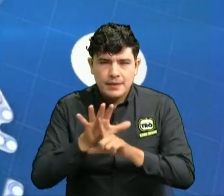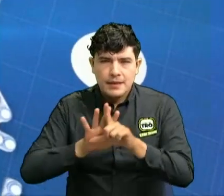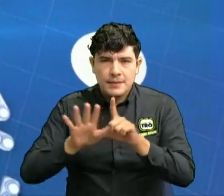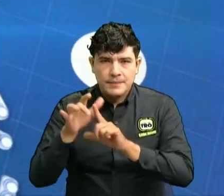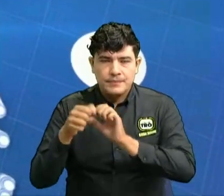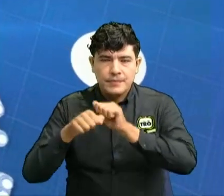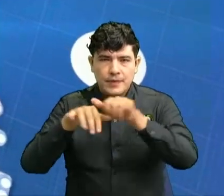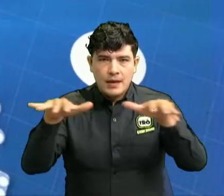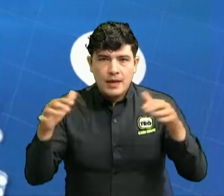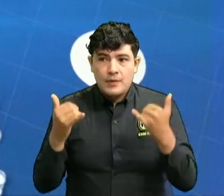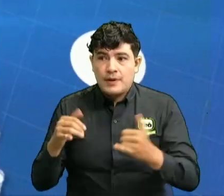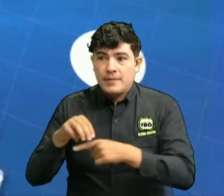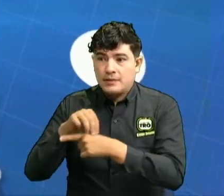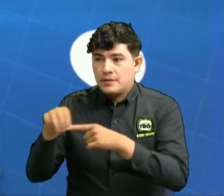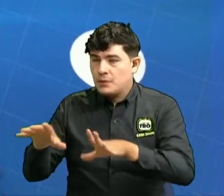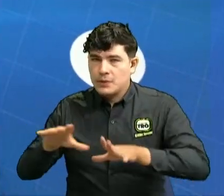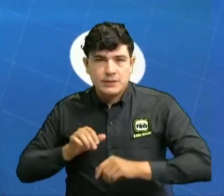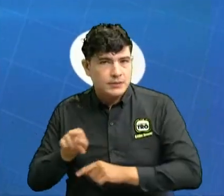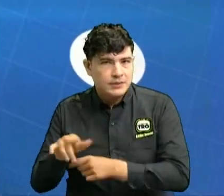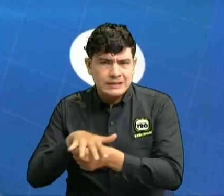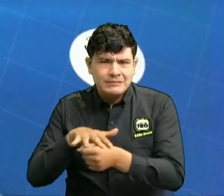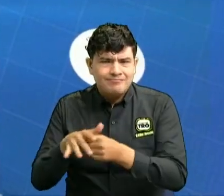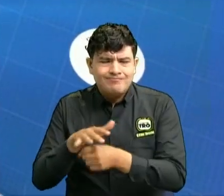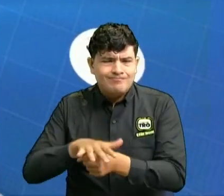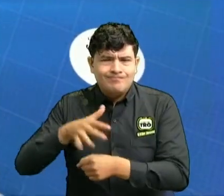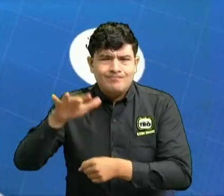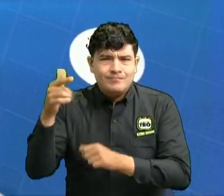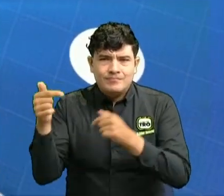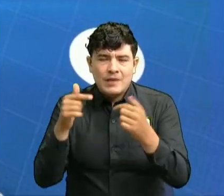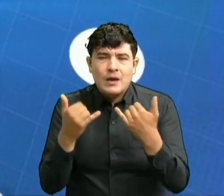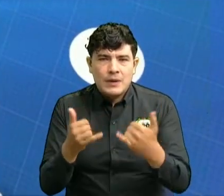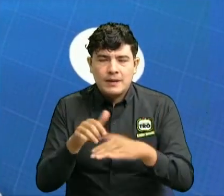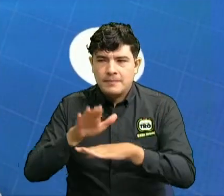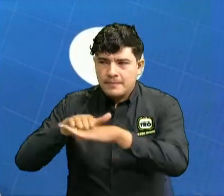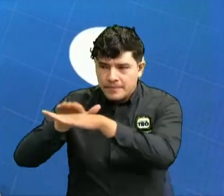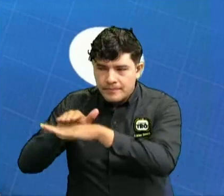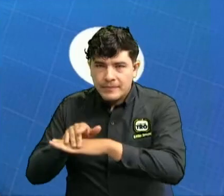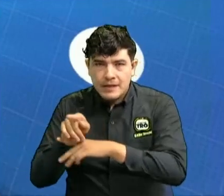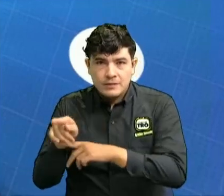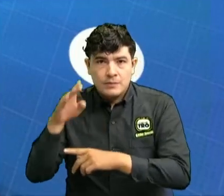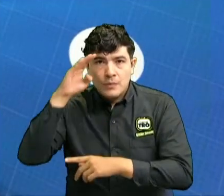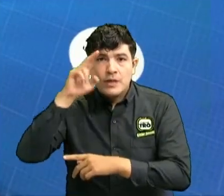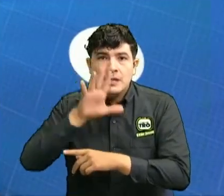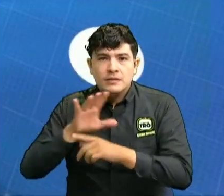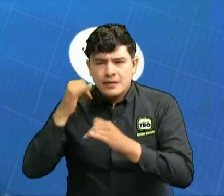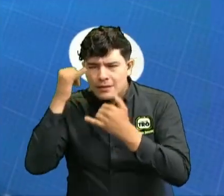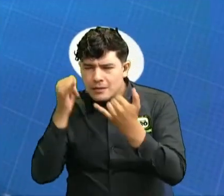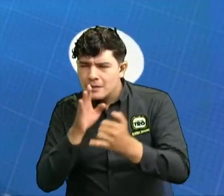Metrolínea rechazó el caso y pidió a las autoridades para que identifiquen al hombre y lo sancionen.